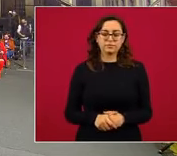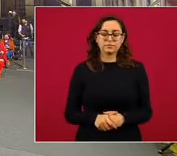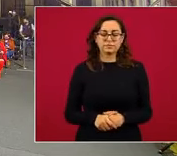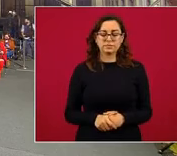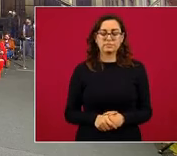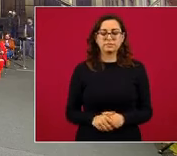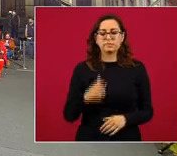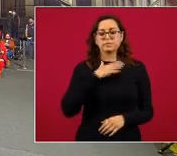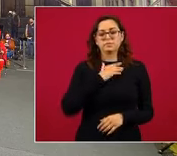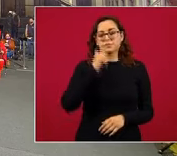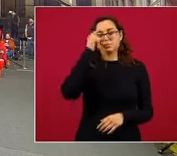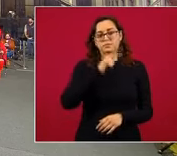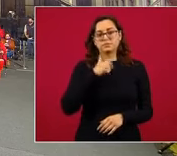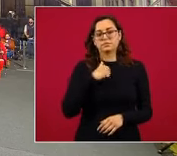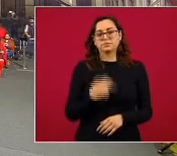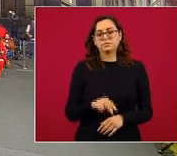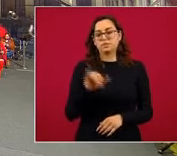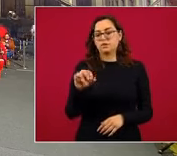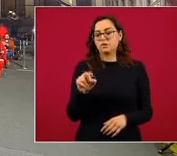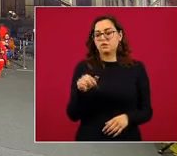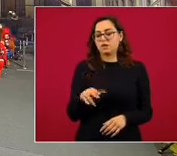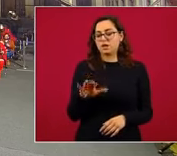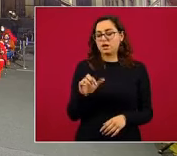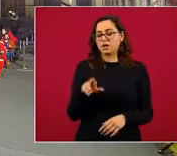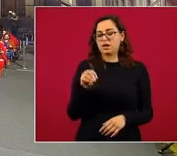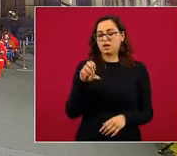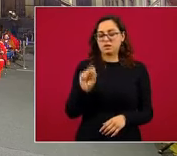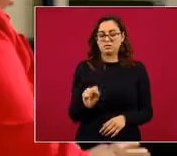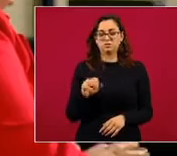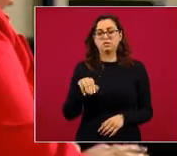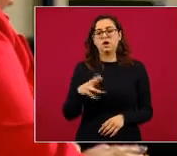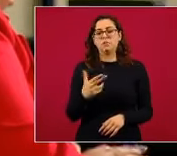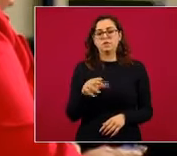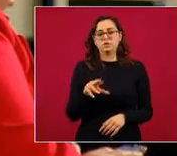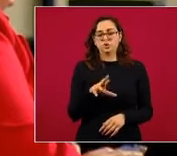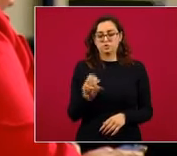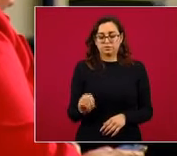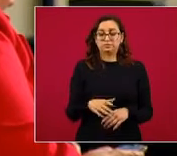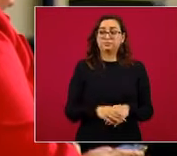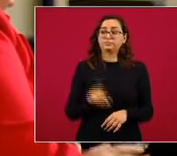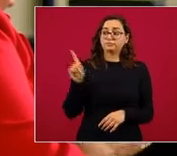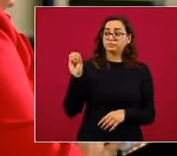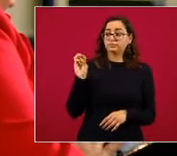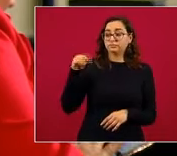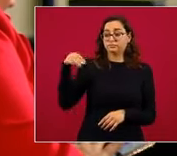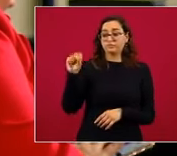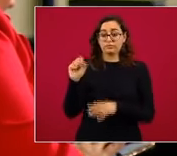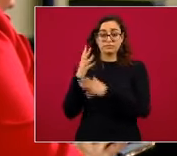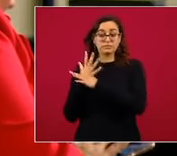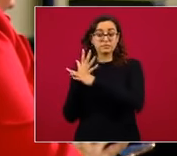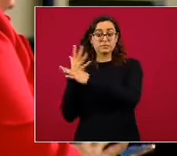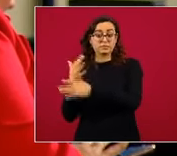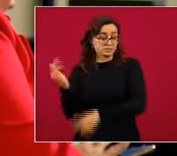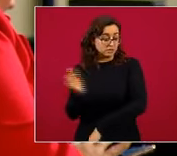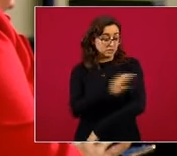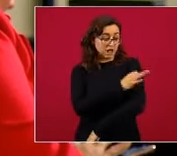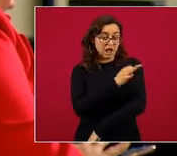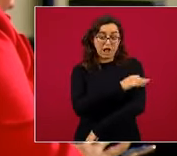Sí, buenas noches. Juan Carlos Machorro, AM de Querétaro. Doctor, la OMS ha señalado que la vacunación no debe ser